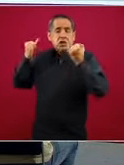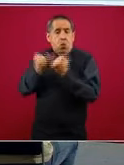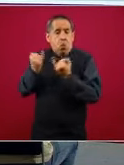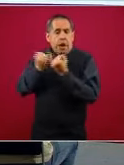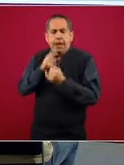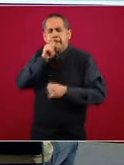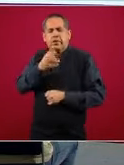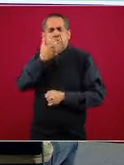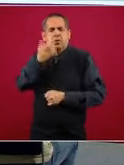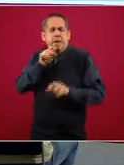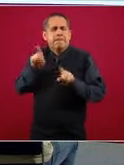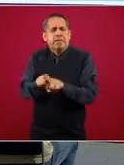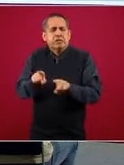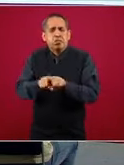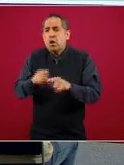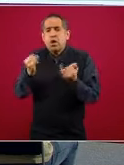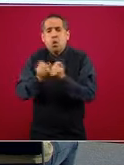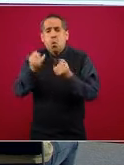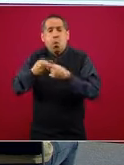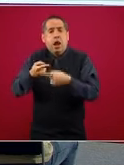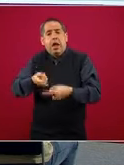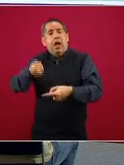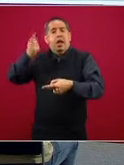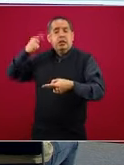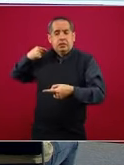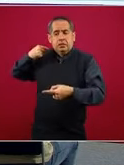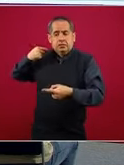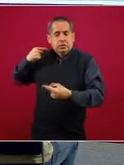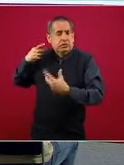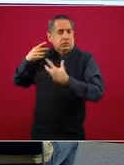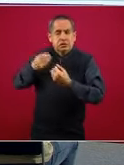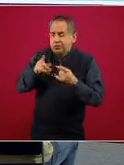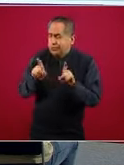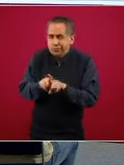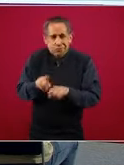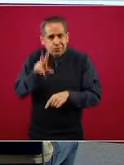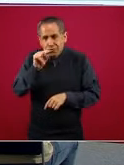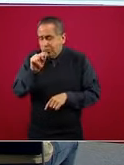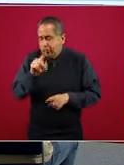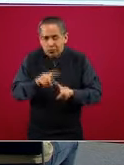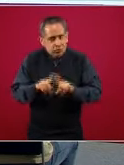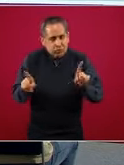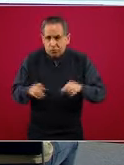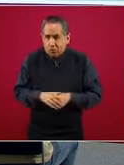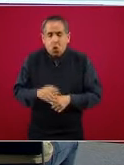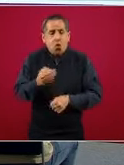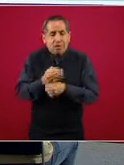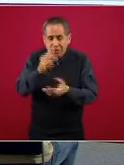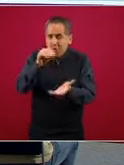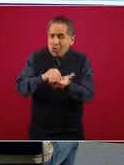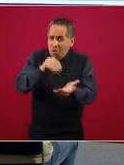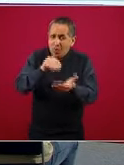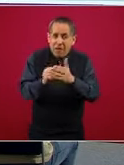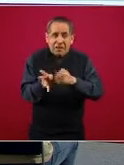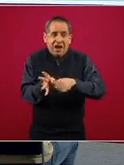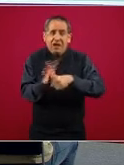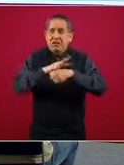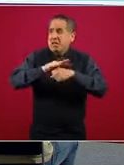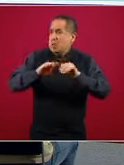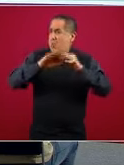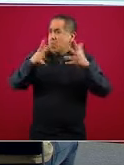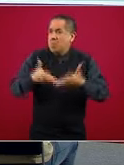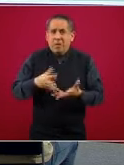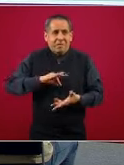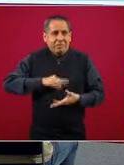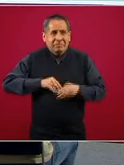lo de siempre, no es hacer las cosas como siempre las hemos hecho. Estamos en medio de una epidemia,